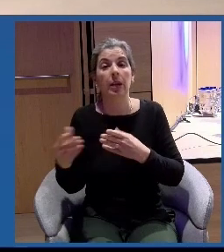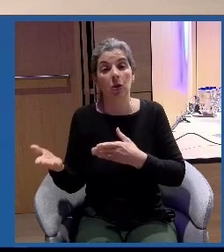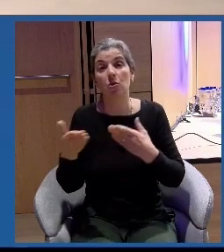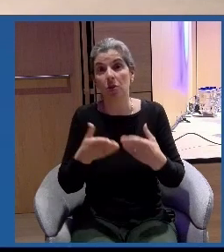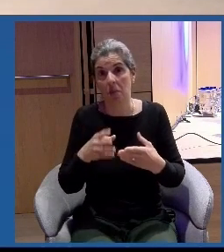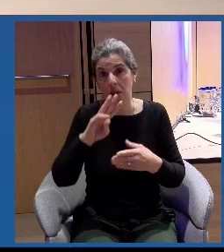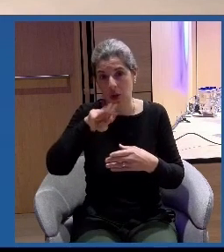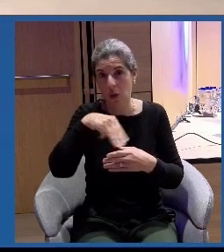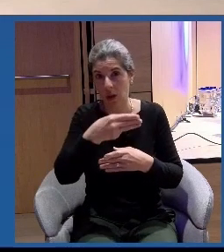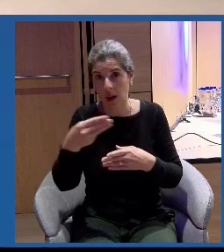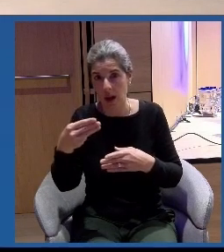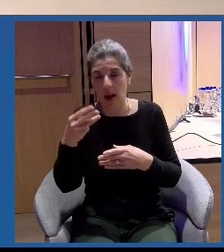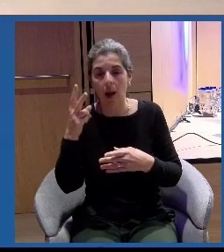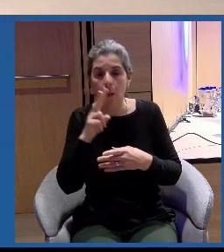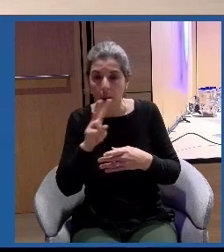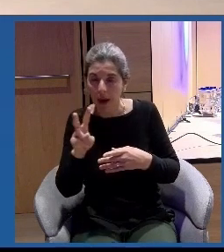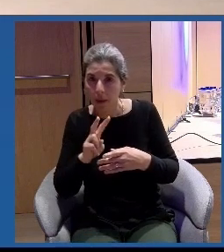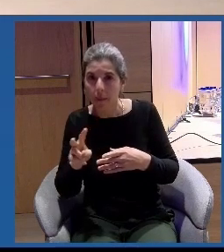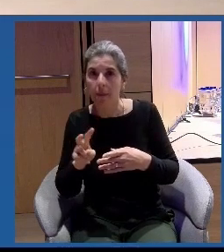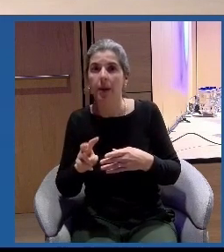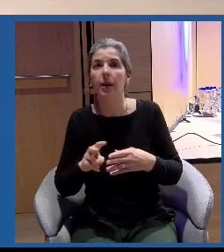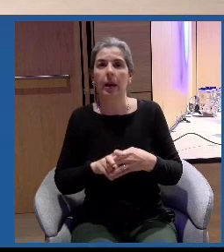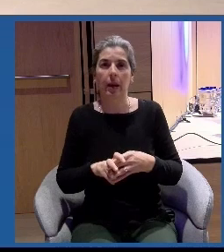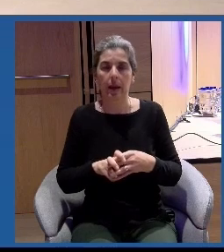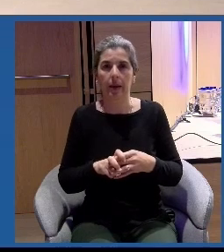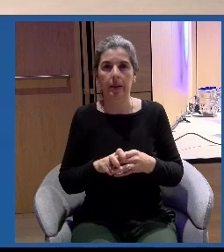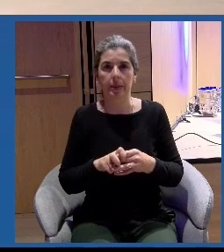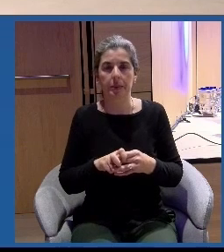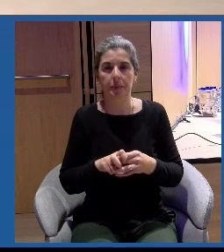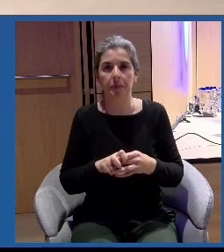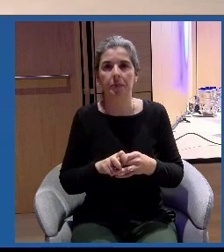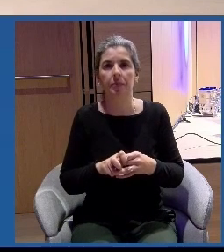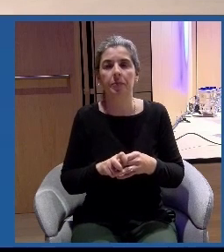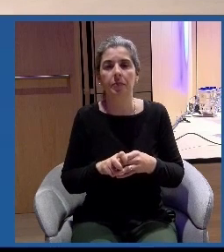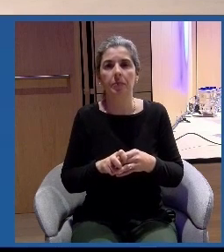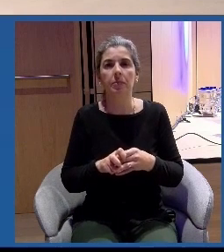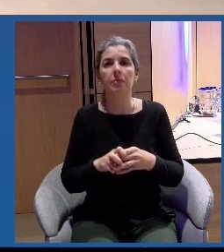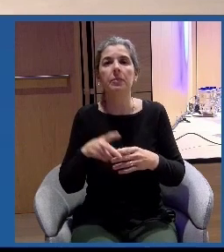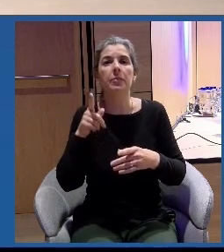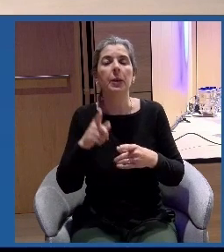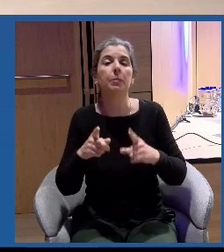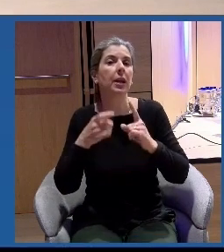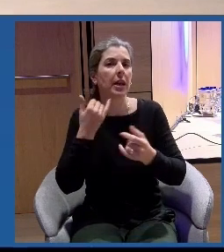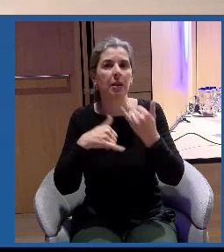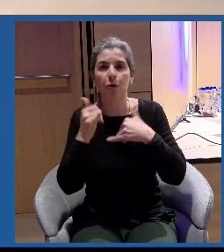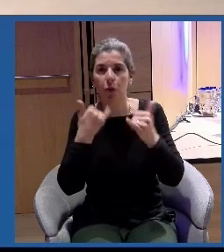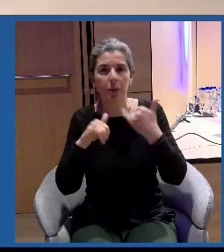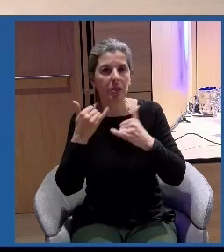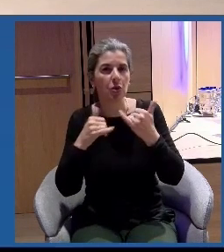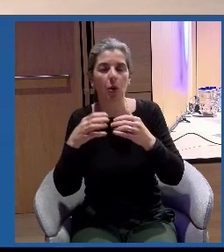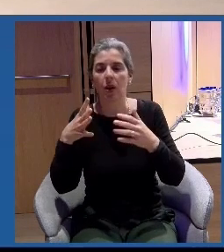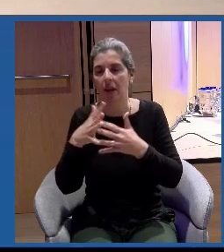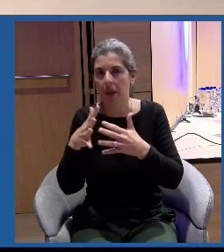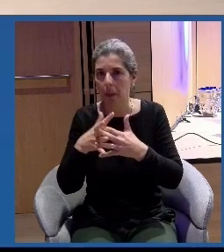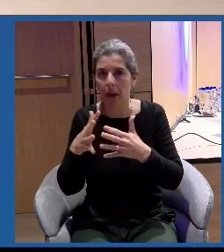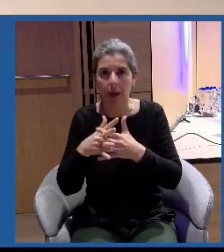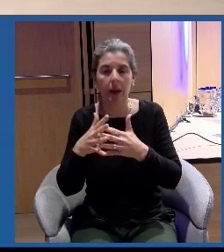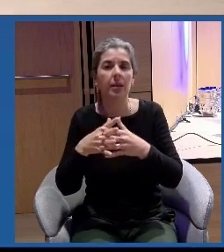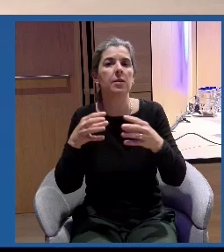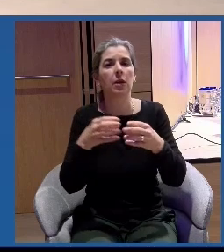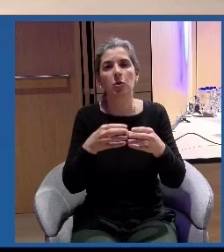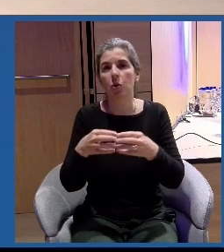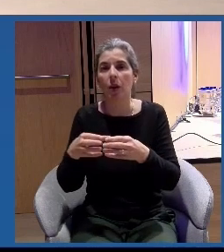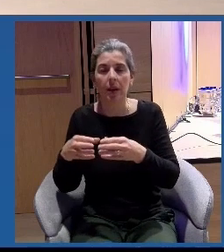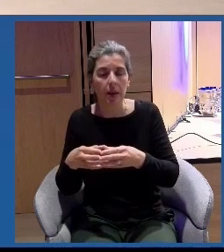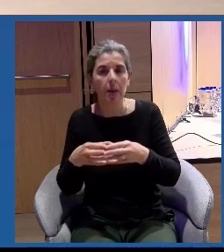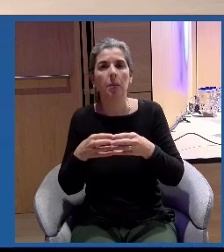entre otras cosas hay disponible información sobre la gestión y la transparencia de los organismos públicos en distintas temáticas, presupuestaria,